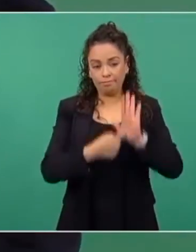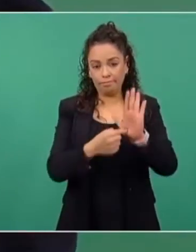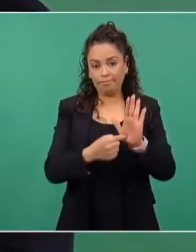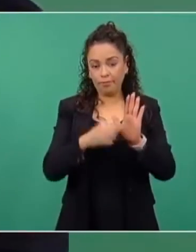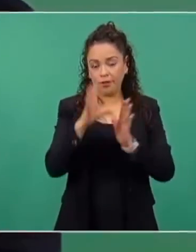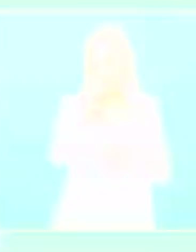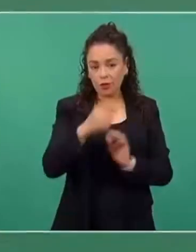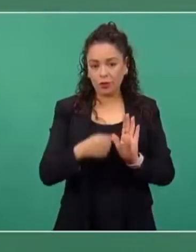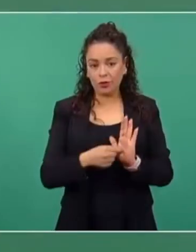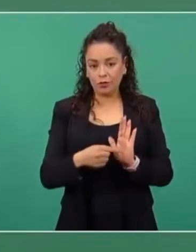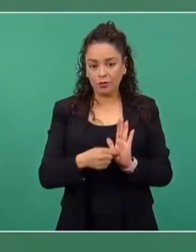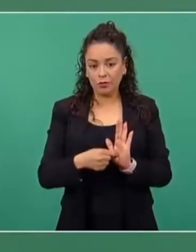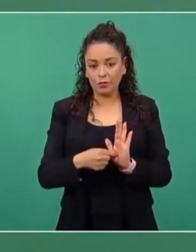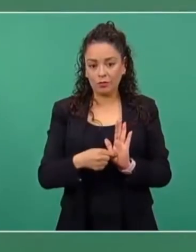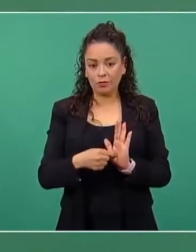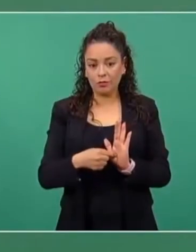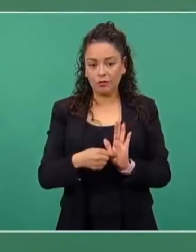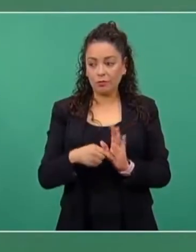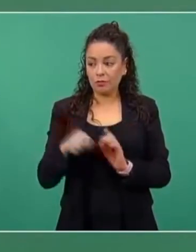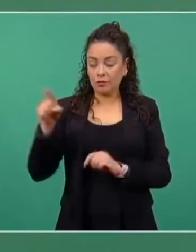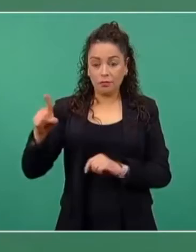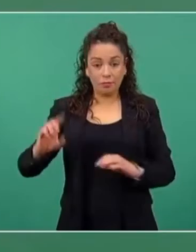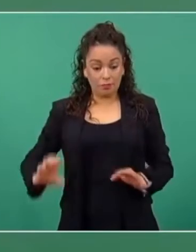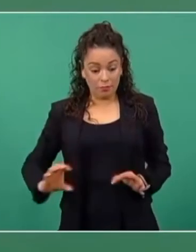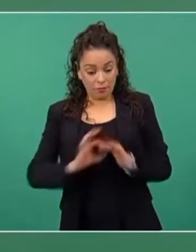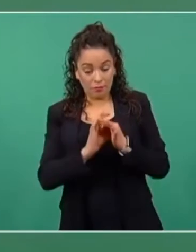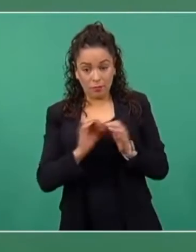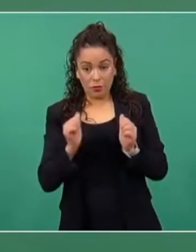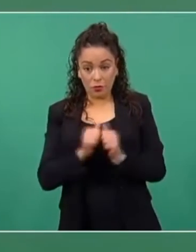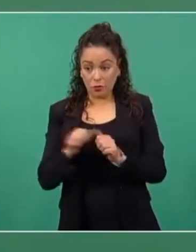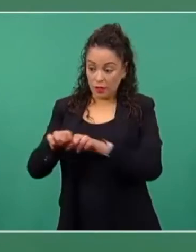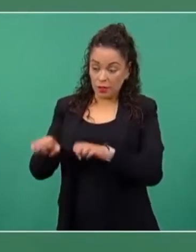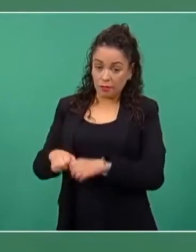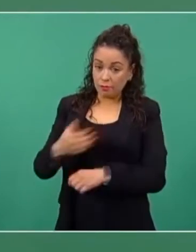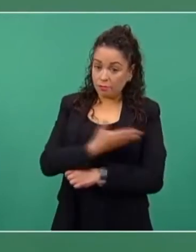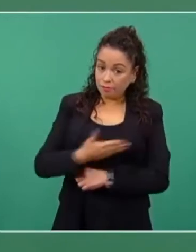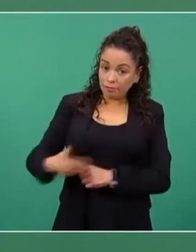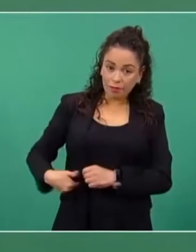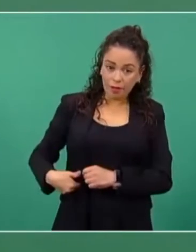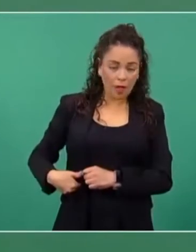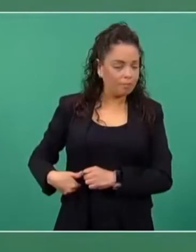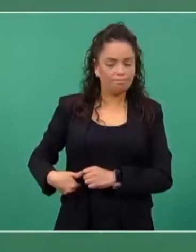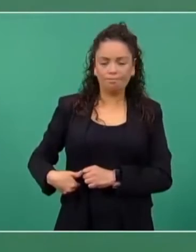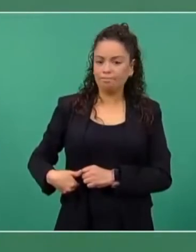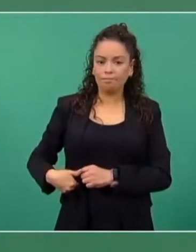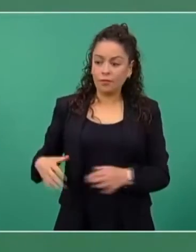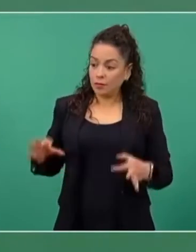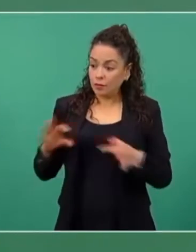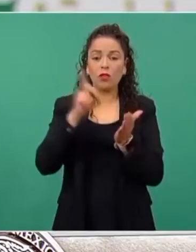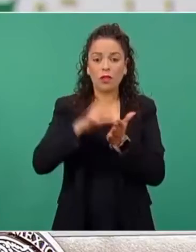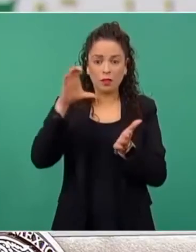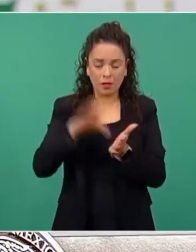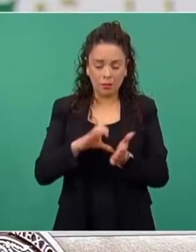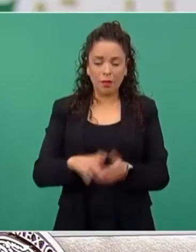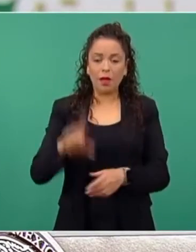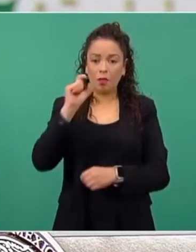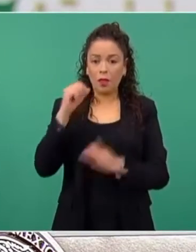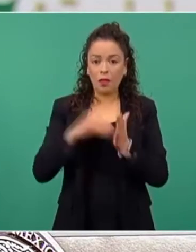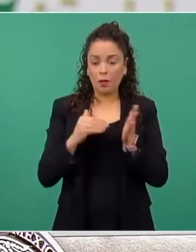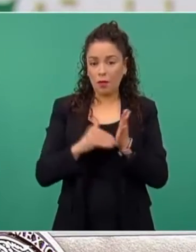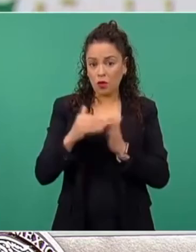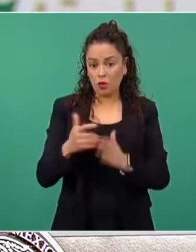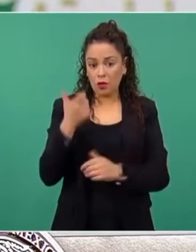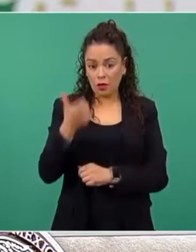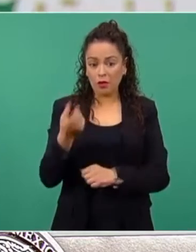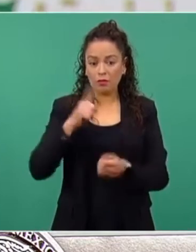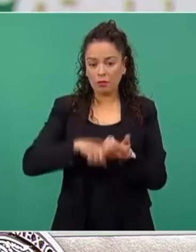No depende del Ejecutivo, no depende de la Secretaría de Hacienda. Por su parte, Victoria